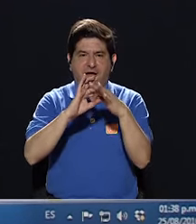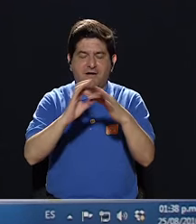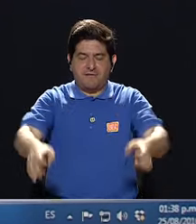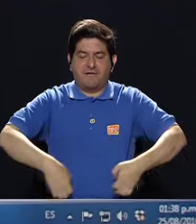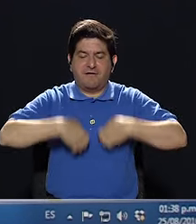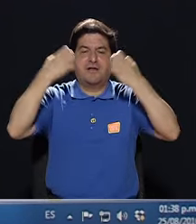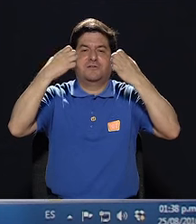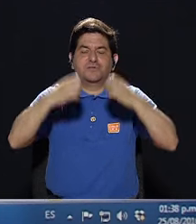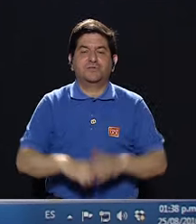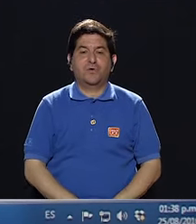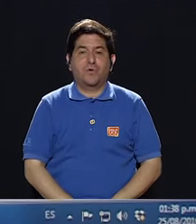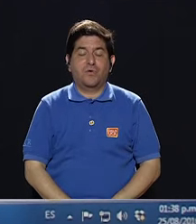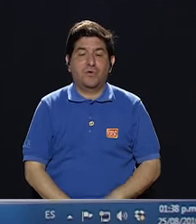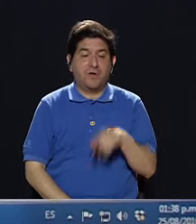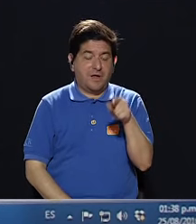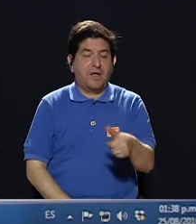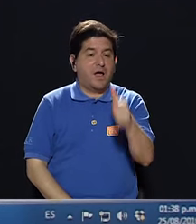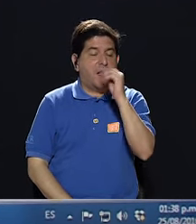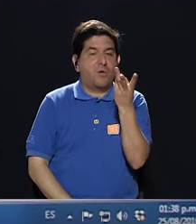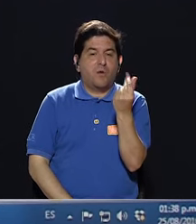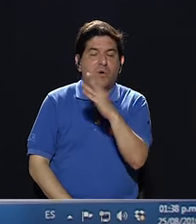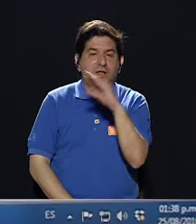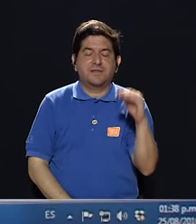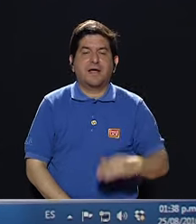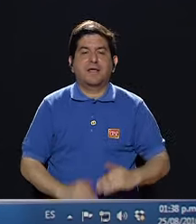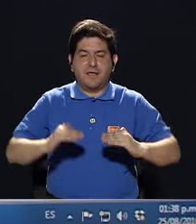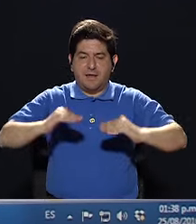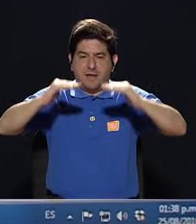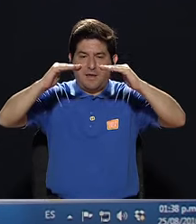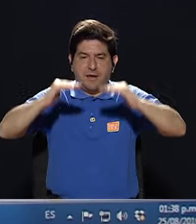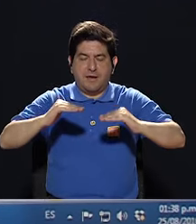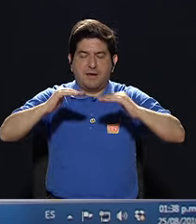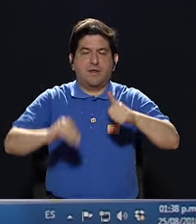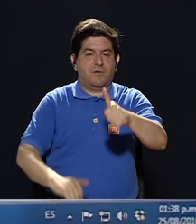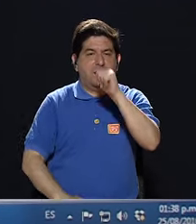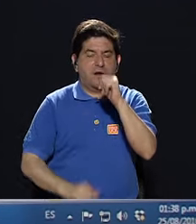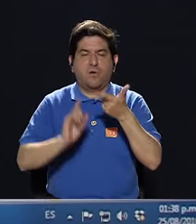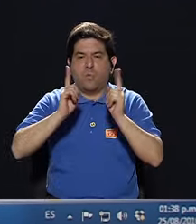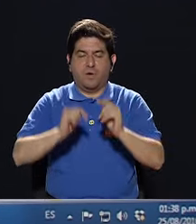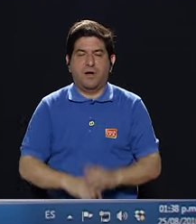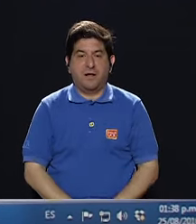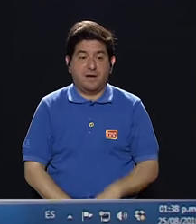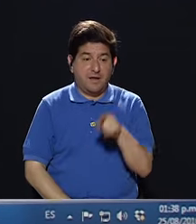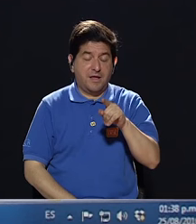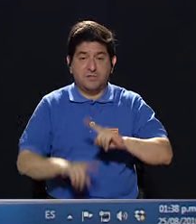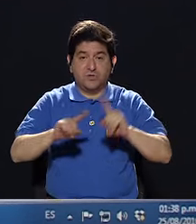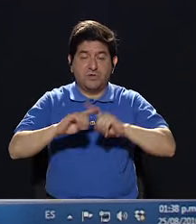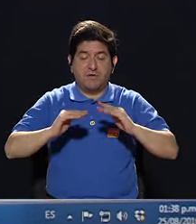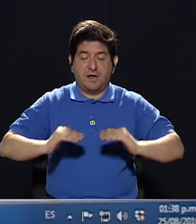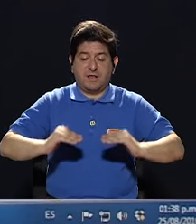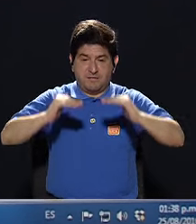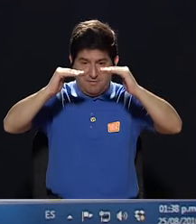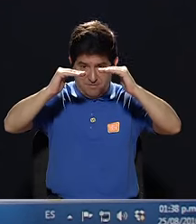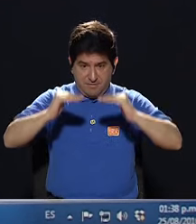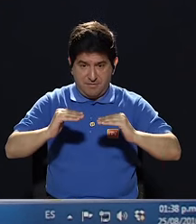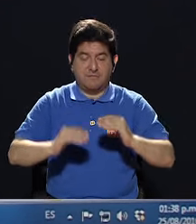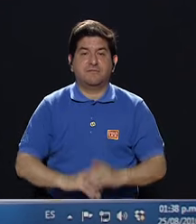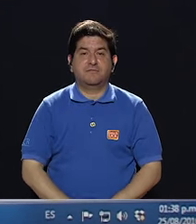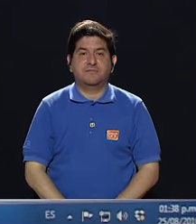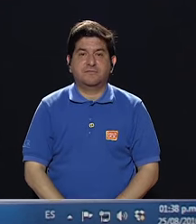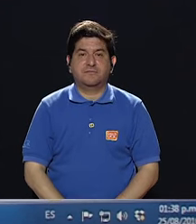formar este gráfico que nos da la relación que existe entre el caudal y el nivel del agua, de manera